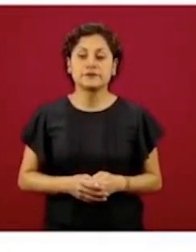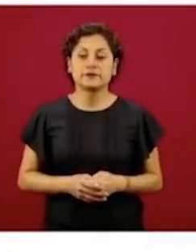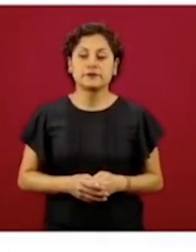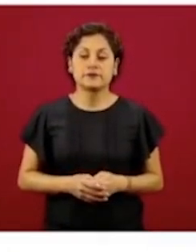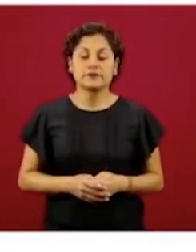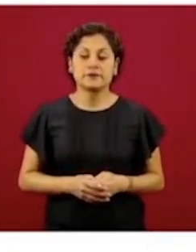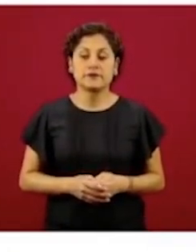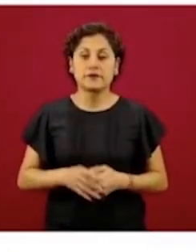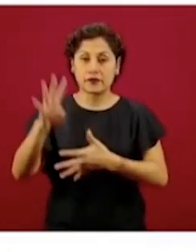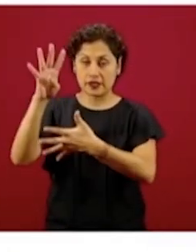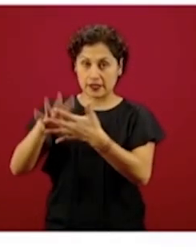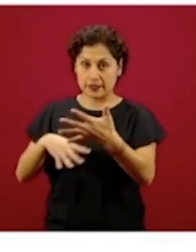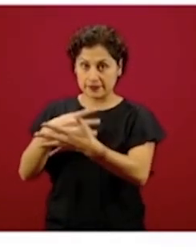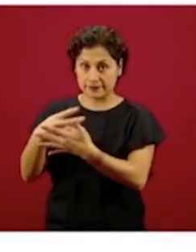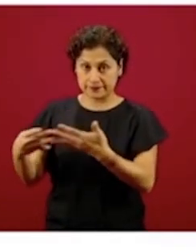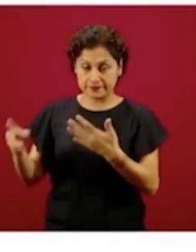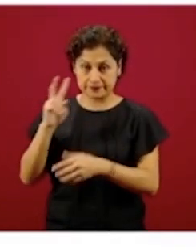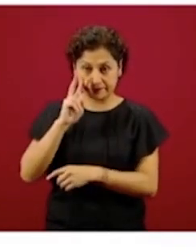de